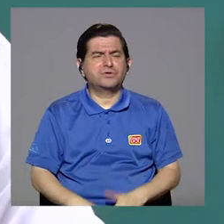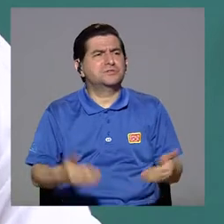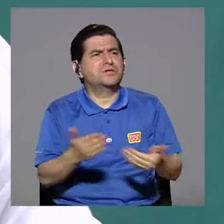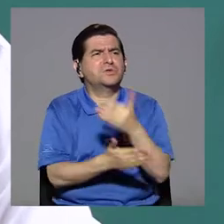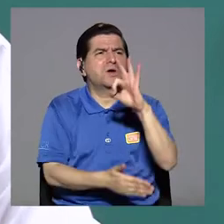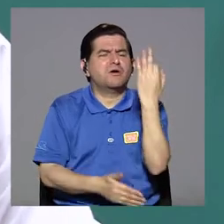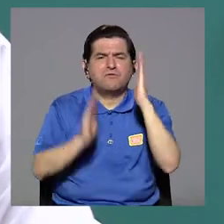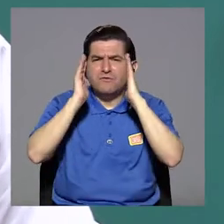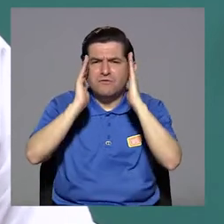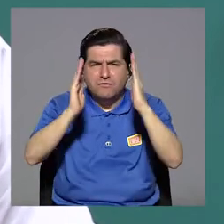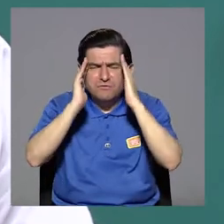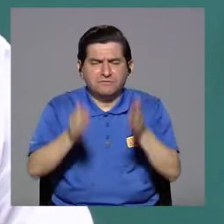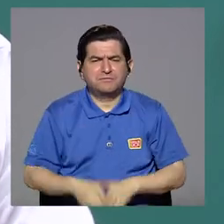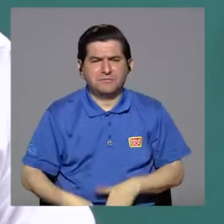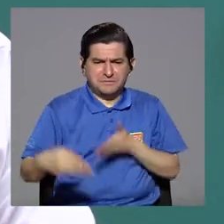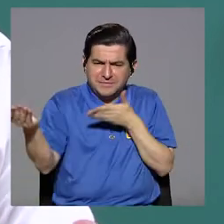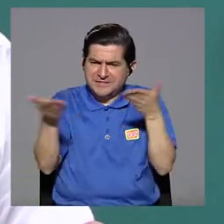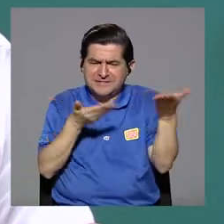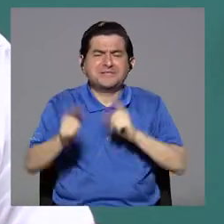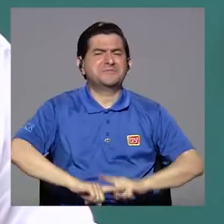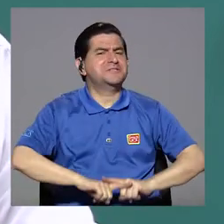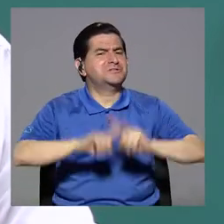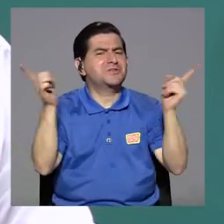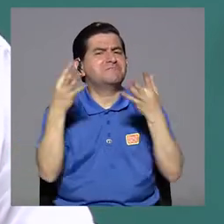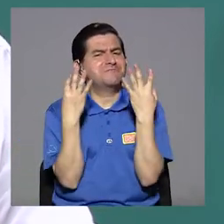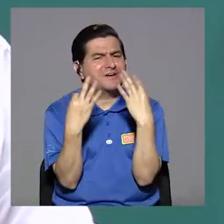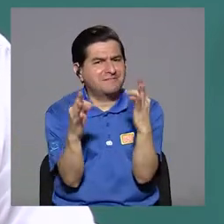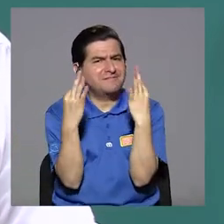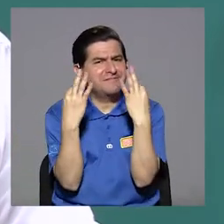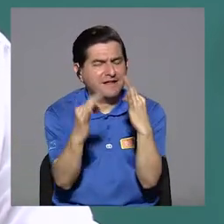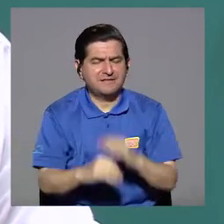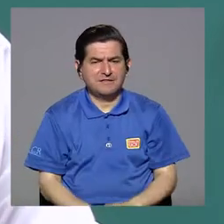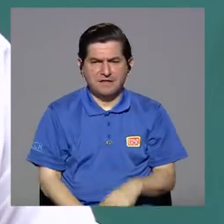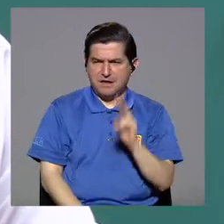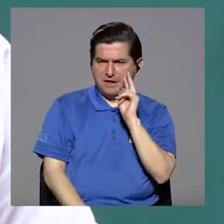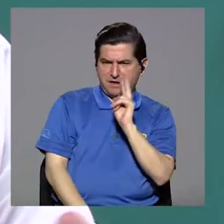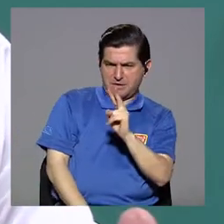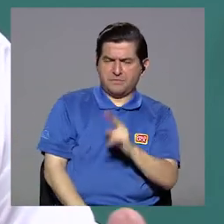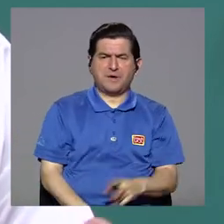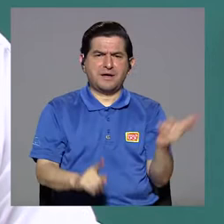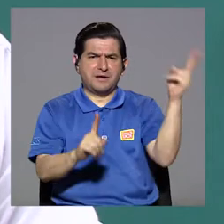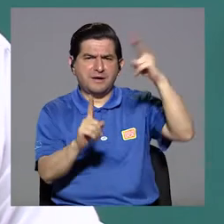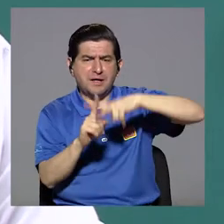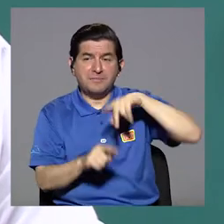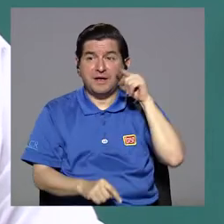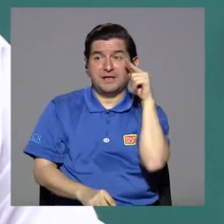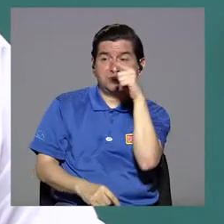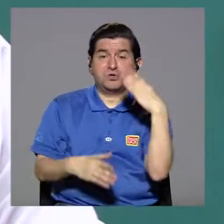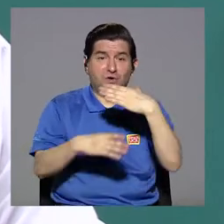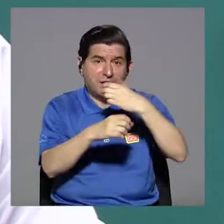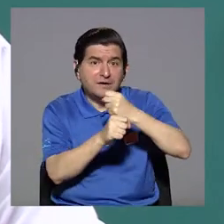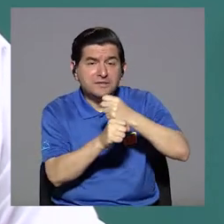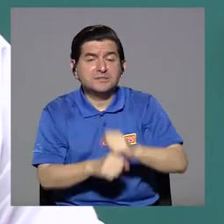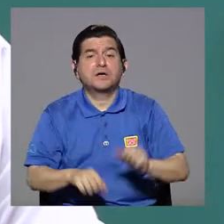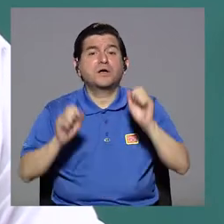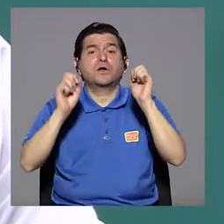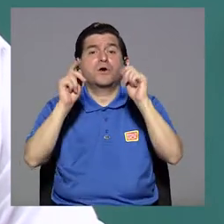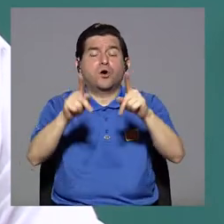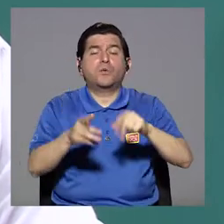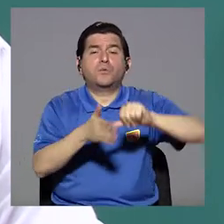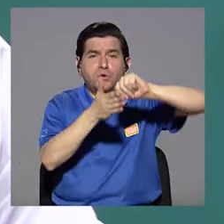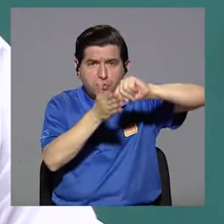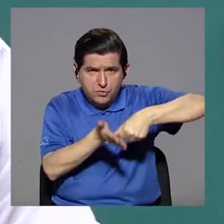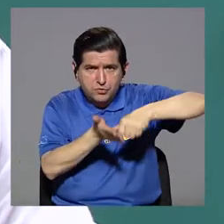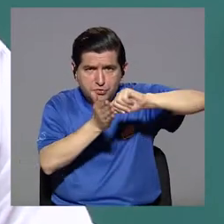de atención con la finalidad de brindar un servicio diferente y viendo las implementaciones que se hacían allá tuvimos la oportunidad